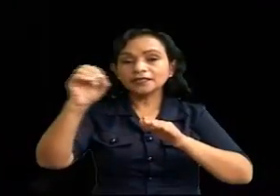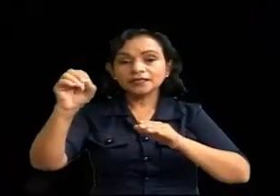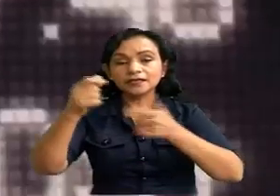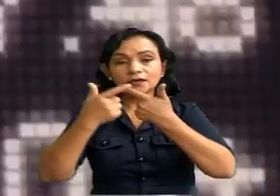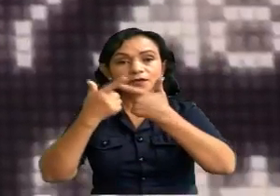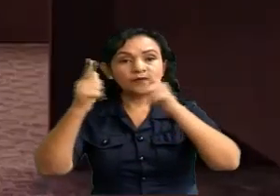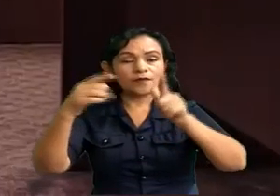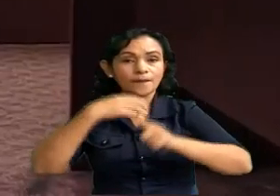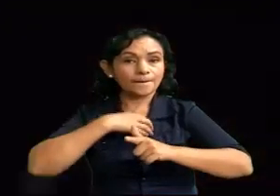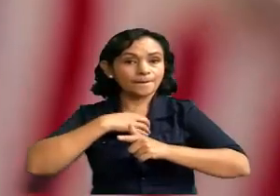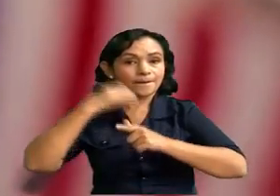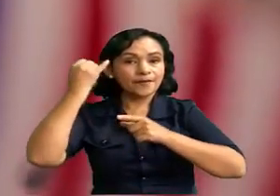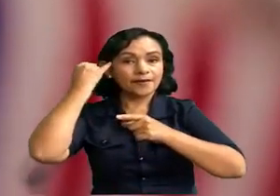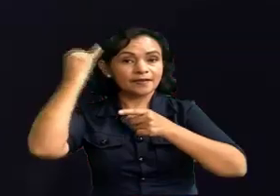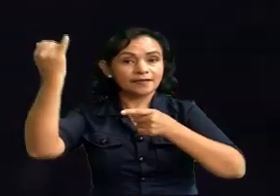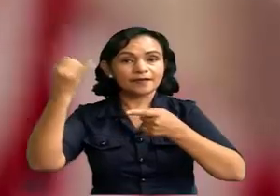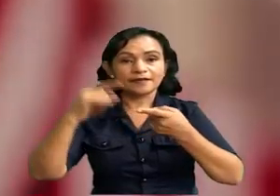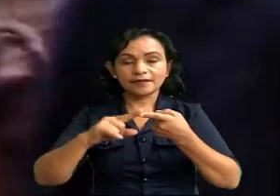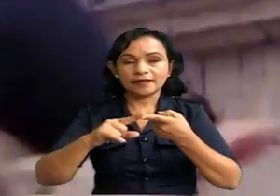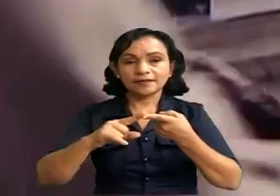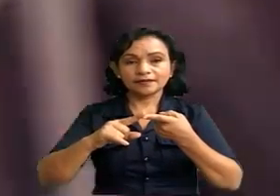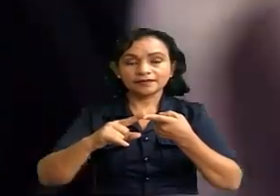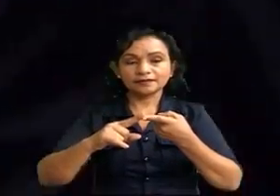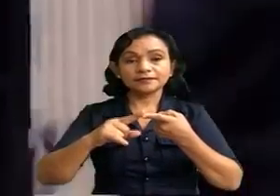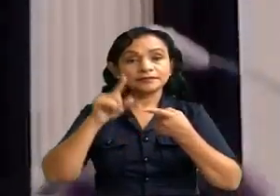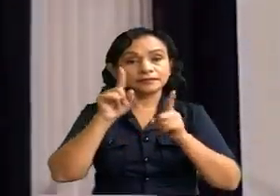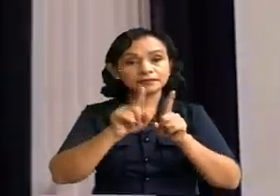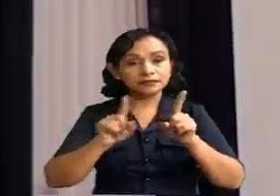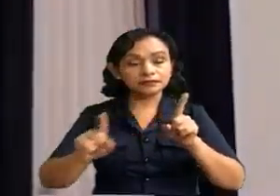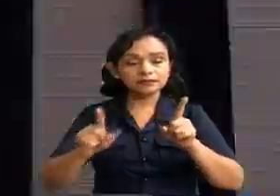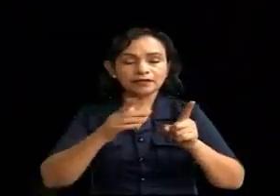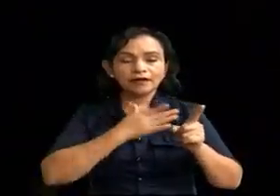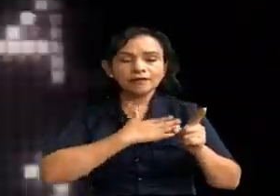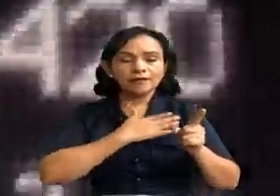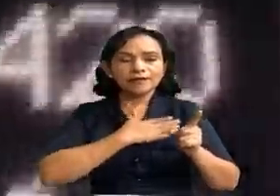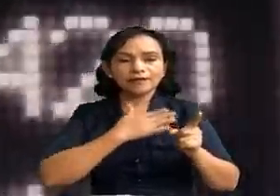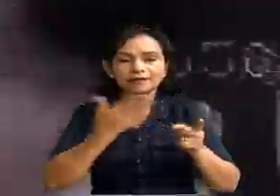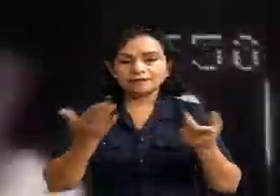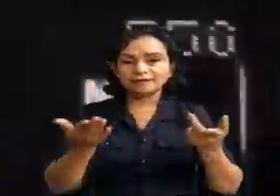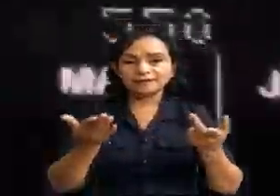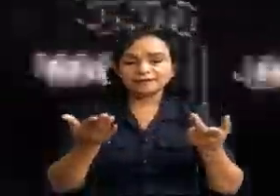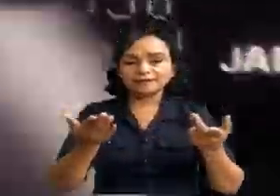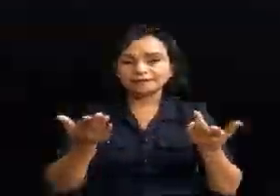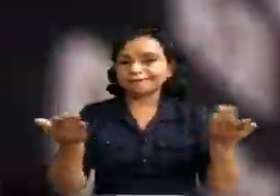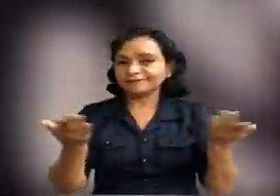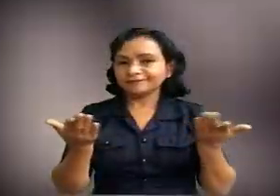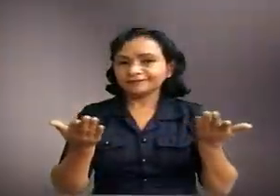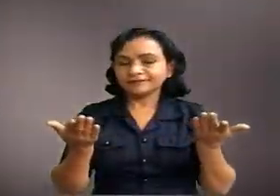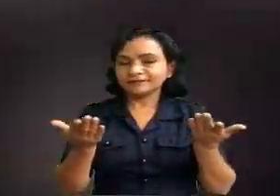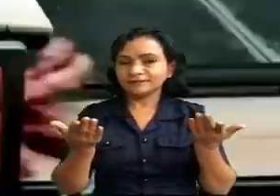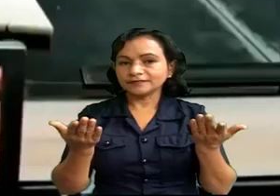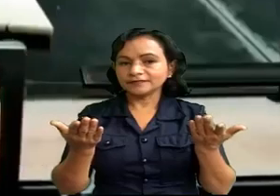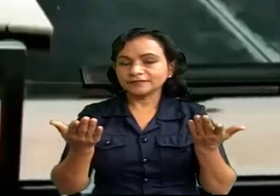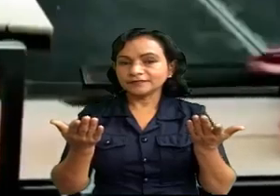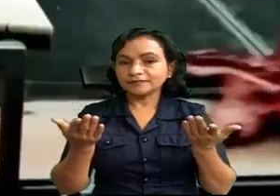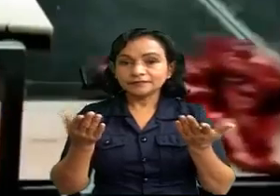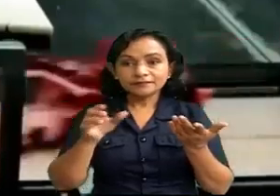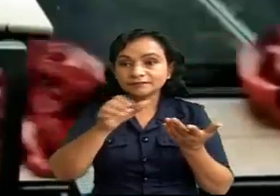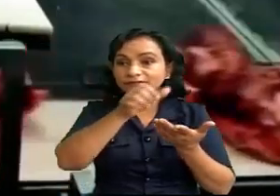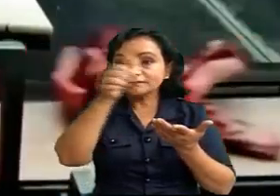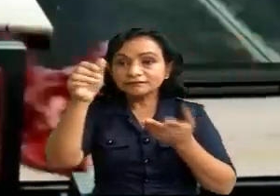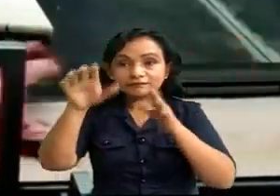una filosofía, pero como ese nivel es muy elaborado y no es digerible por